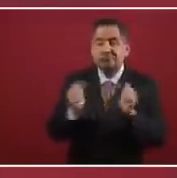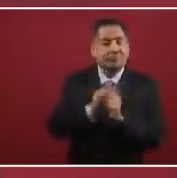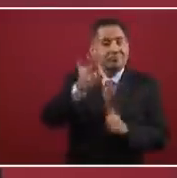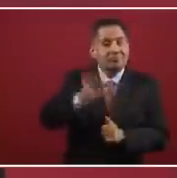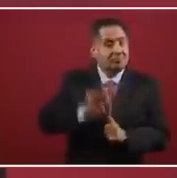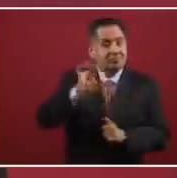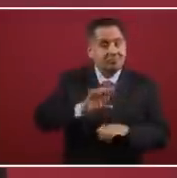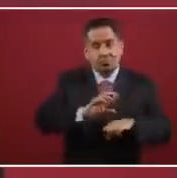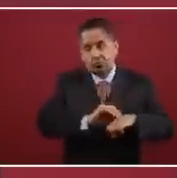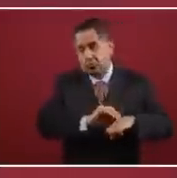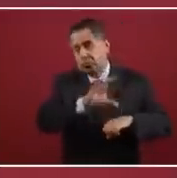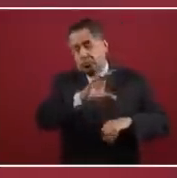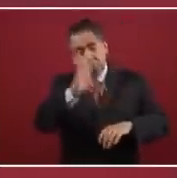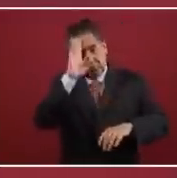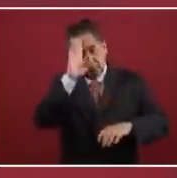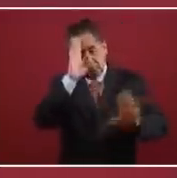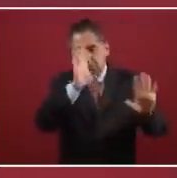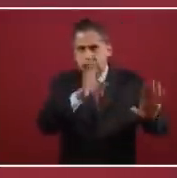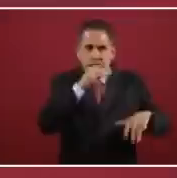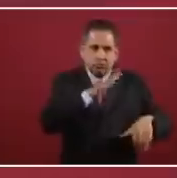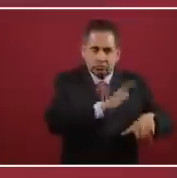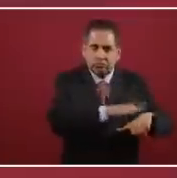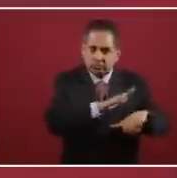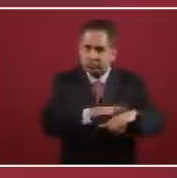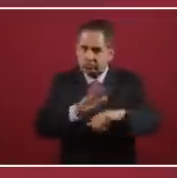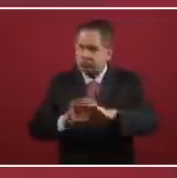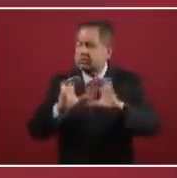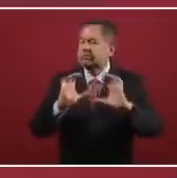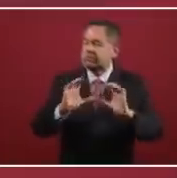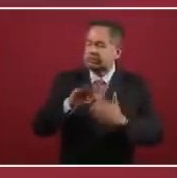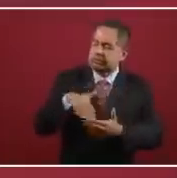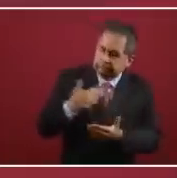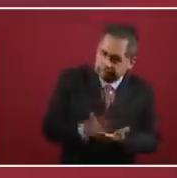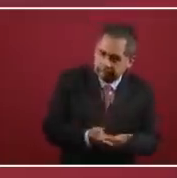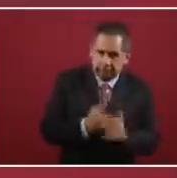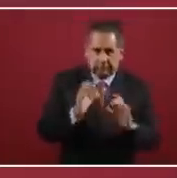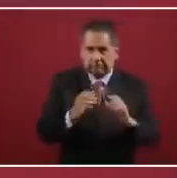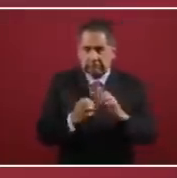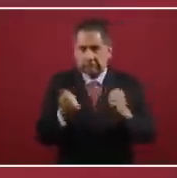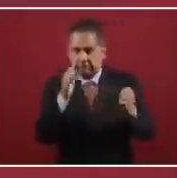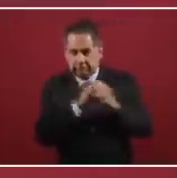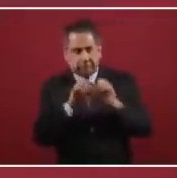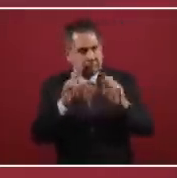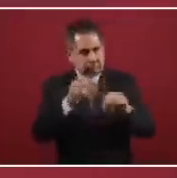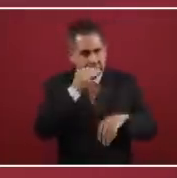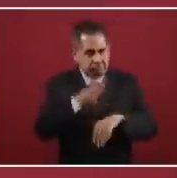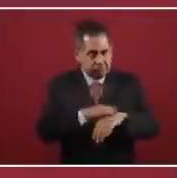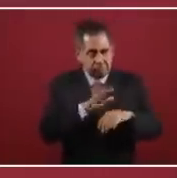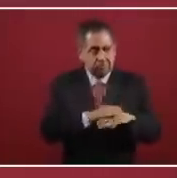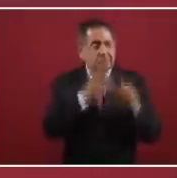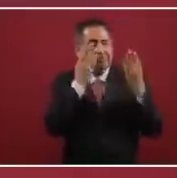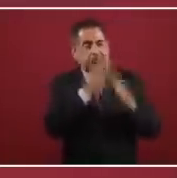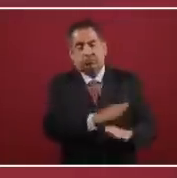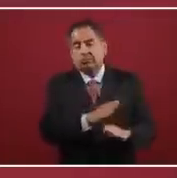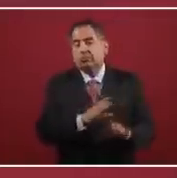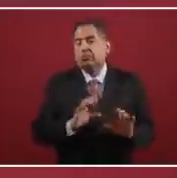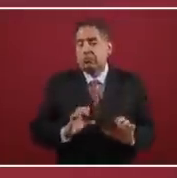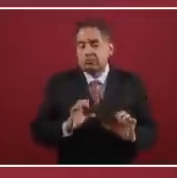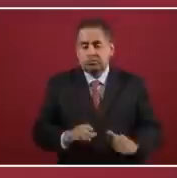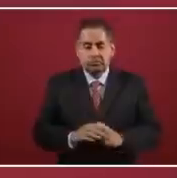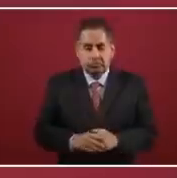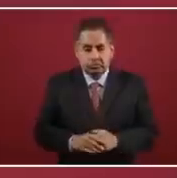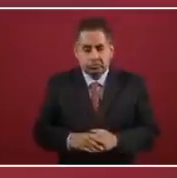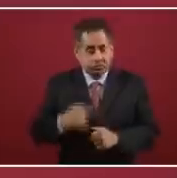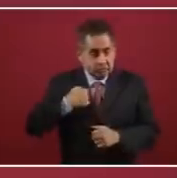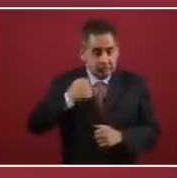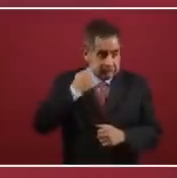muy fuerte a los negocios. Entonces, avisar a toda la gente que no se dejen sorprender y que tampoco se dejen sorprender, están habiendo cada